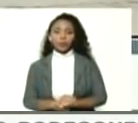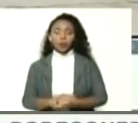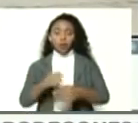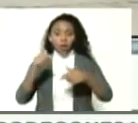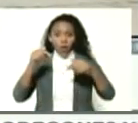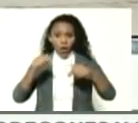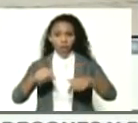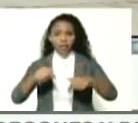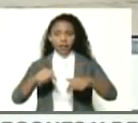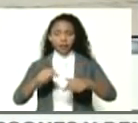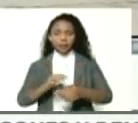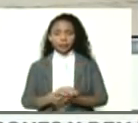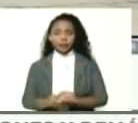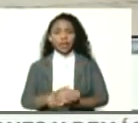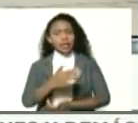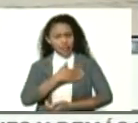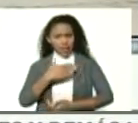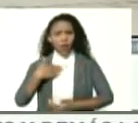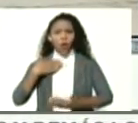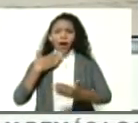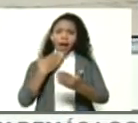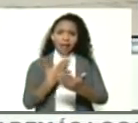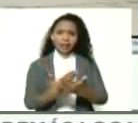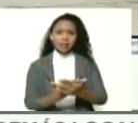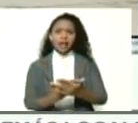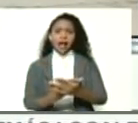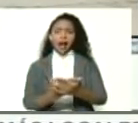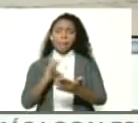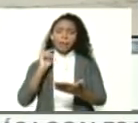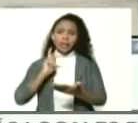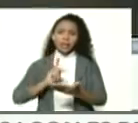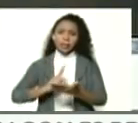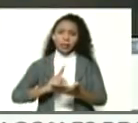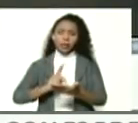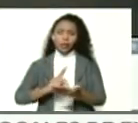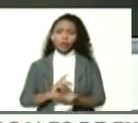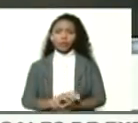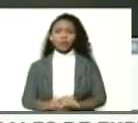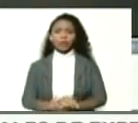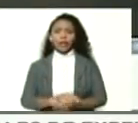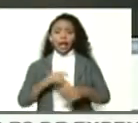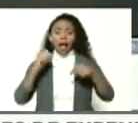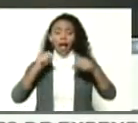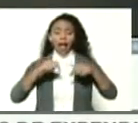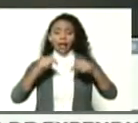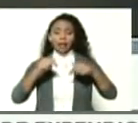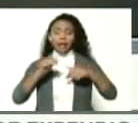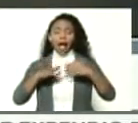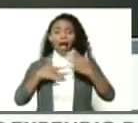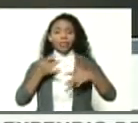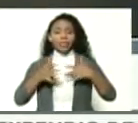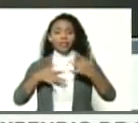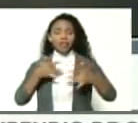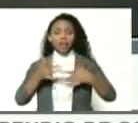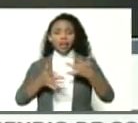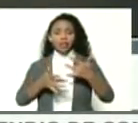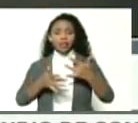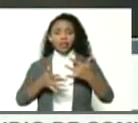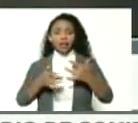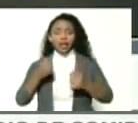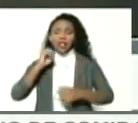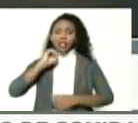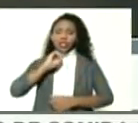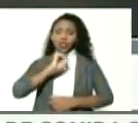Hoy quiero agradecerle la presencia en esta actividad